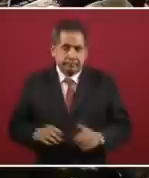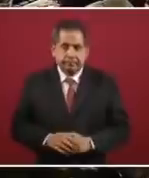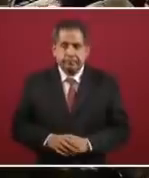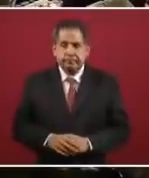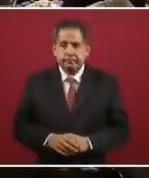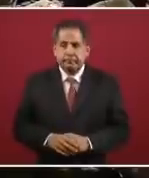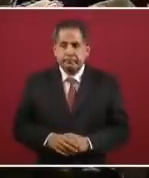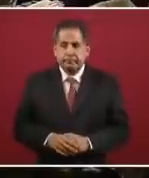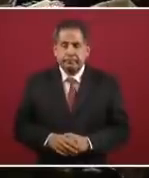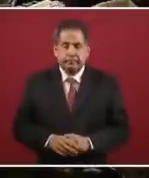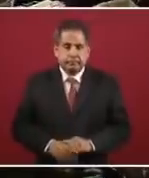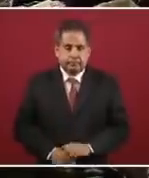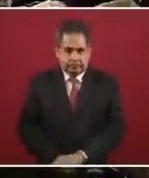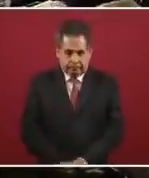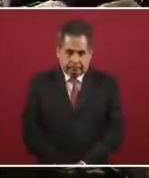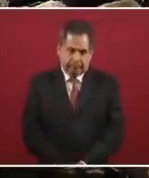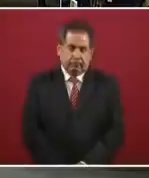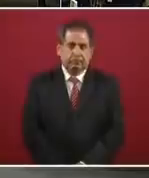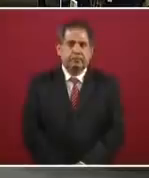Allá atrás.